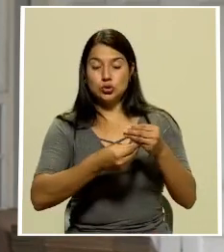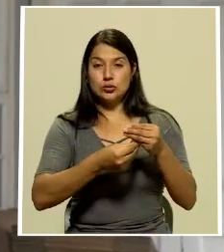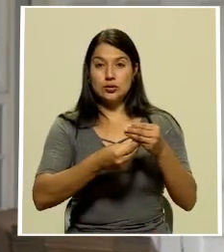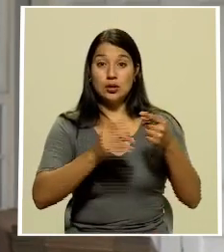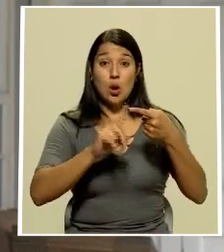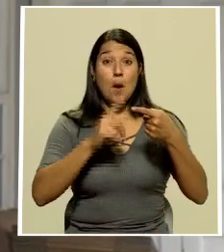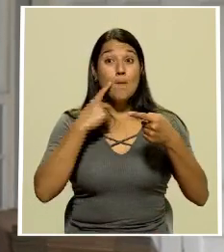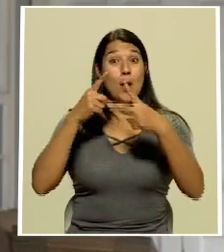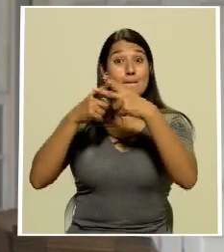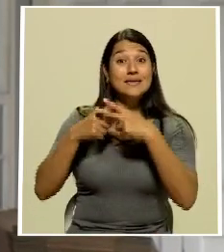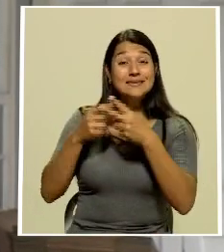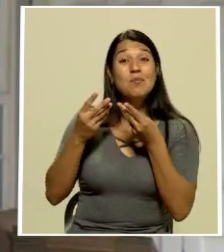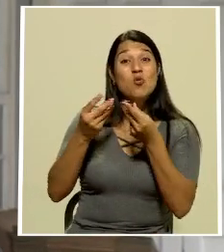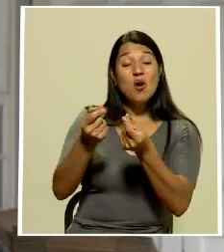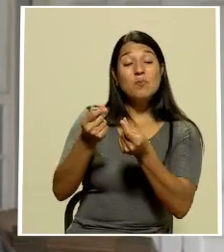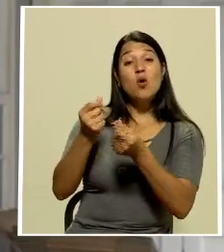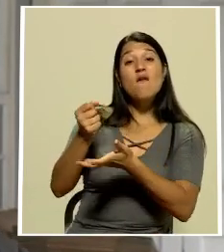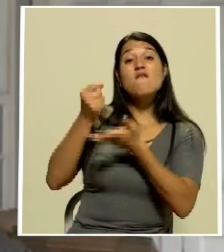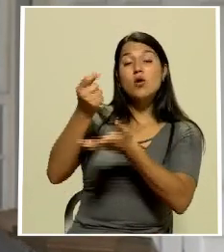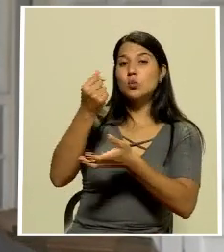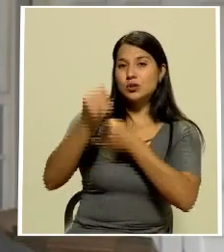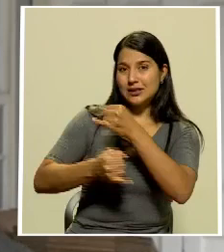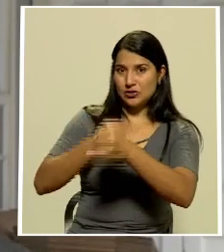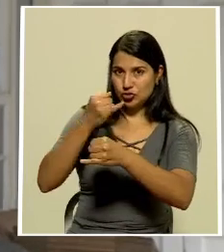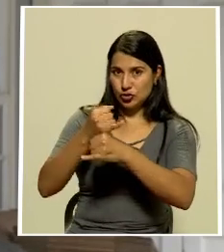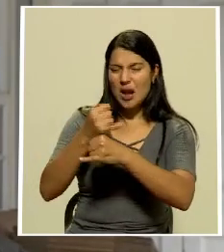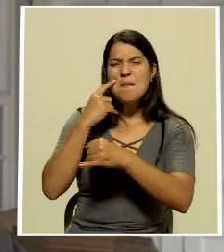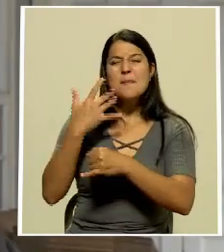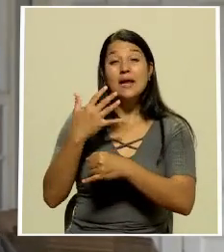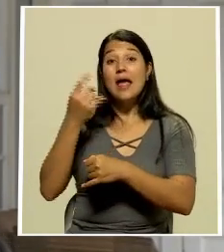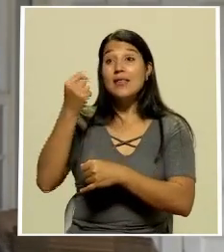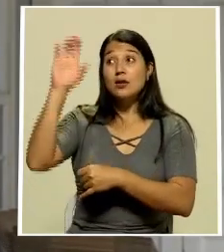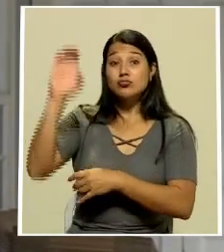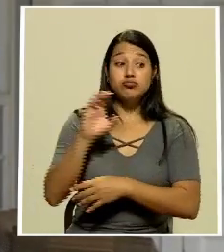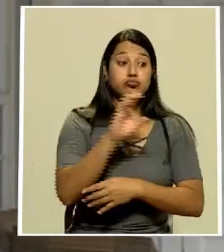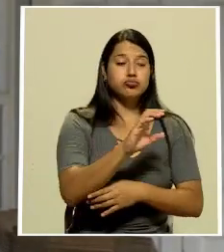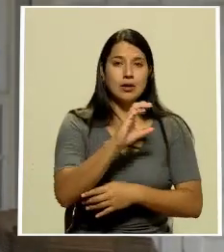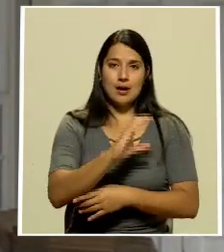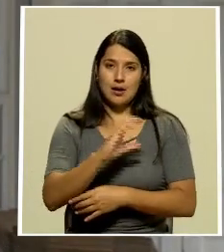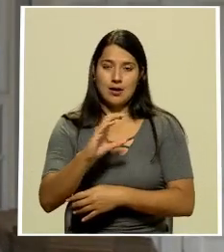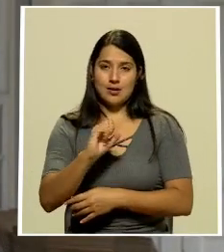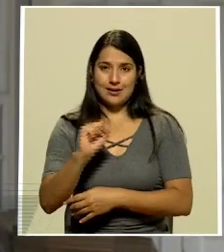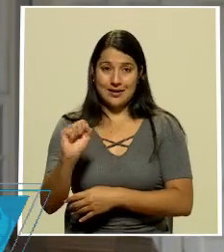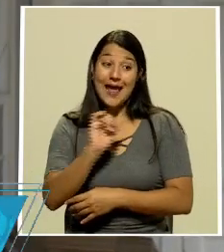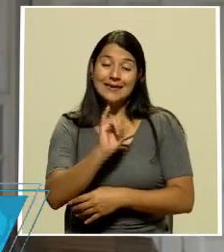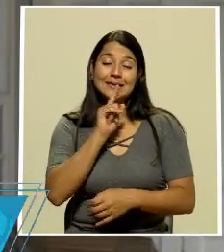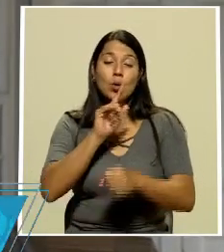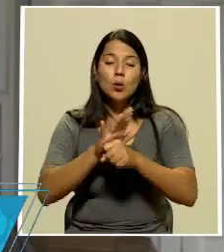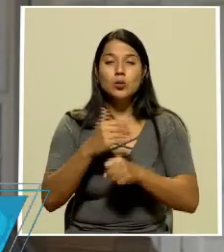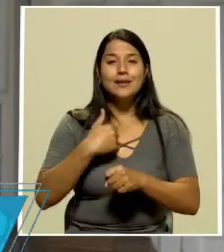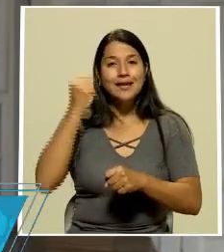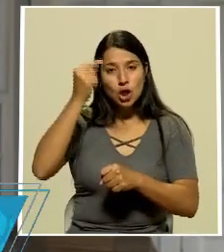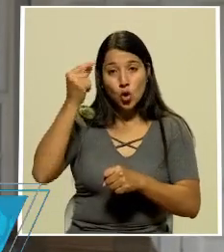del préstamo rápido del Fondo Monetario Internacional para presupuestar una transferencia a la caja, que es el compromiso del gobierno de transferir el 10% de los